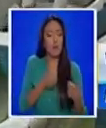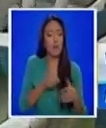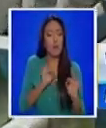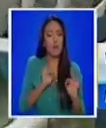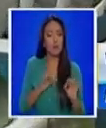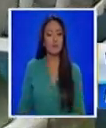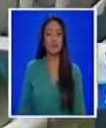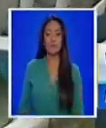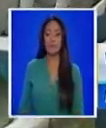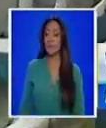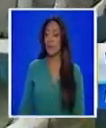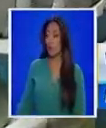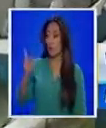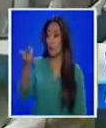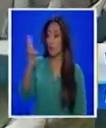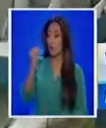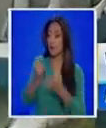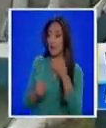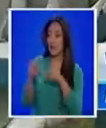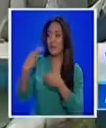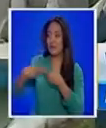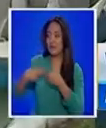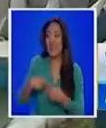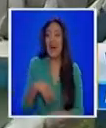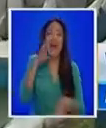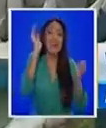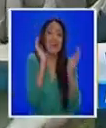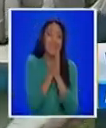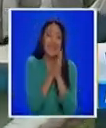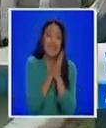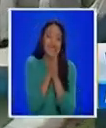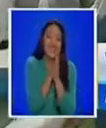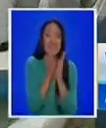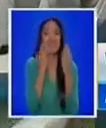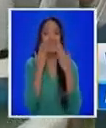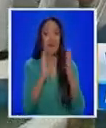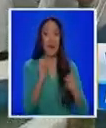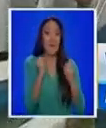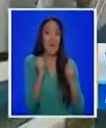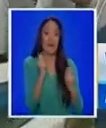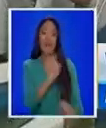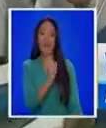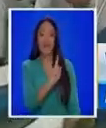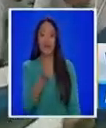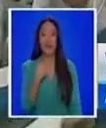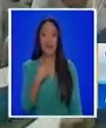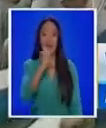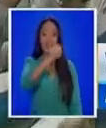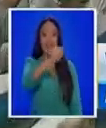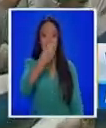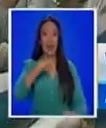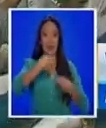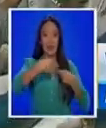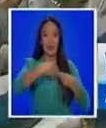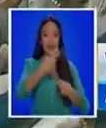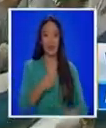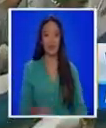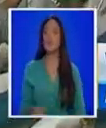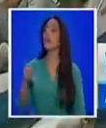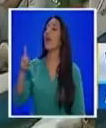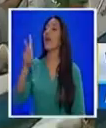Al final tú también vas a participar. ¡Ay, chamo! ¿Listas? Bueno, ¿quién dijo miedo? Claro que sí. ¿Y qué es del